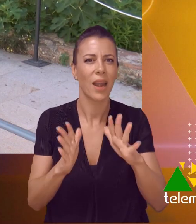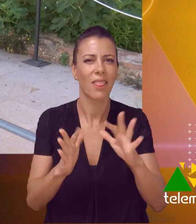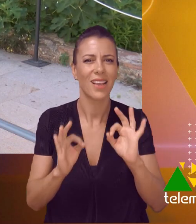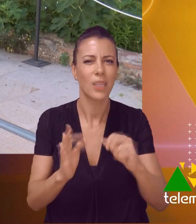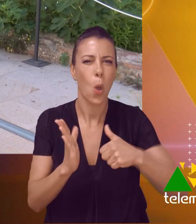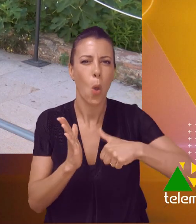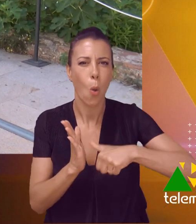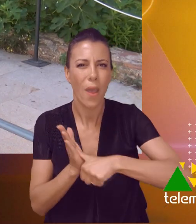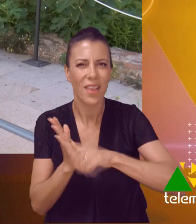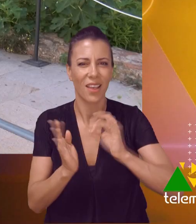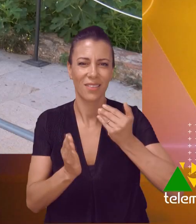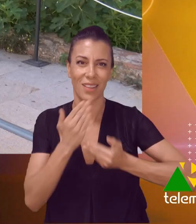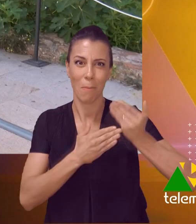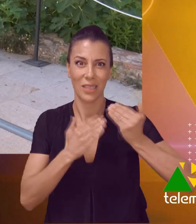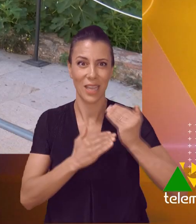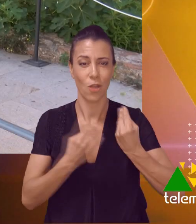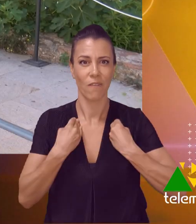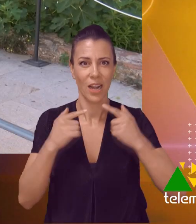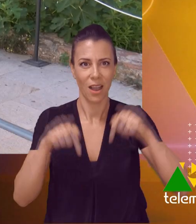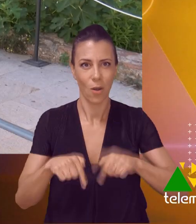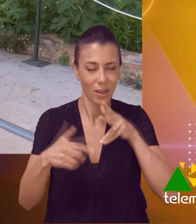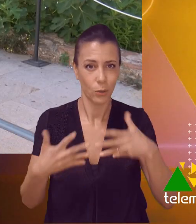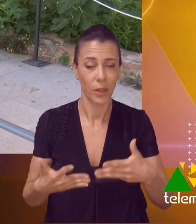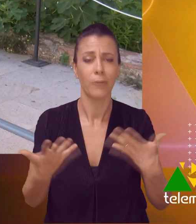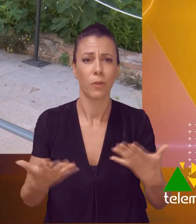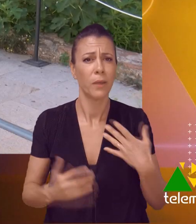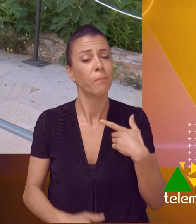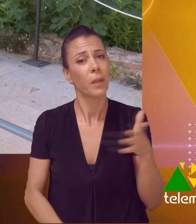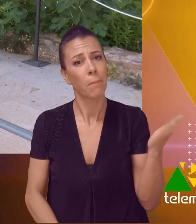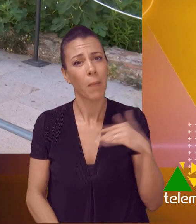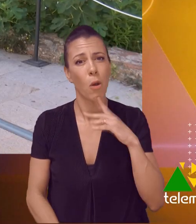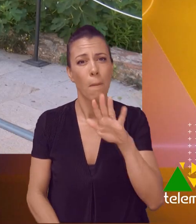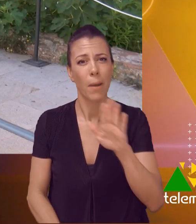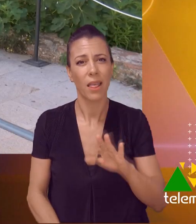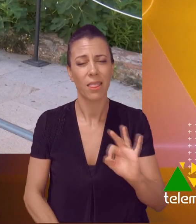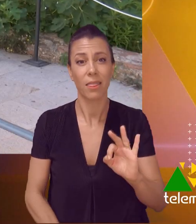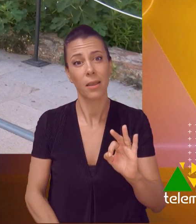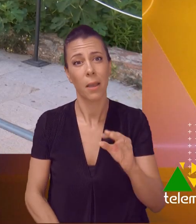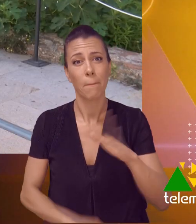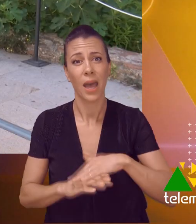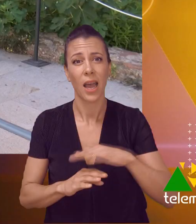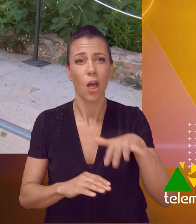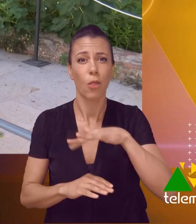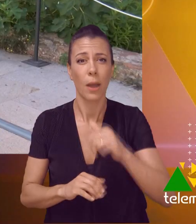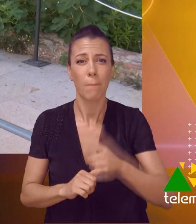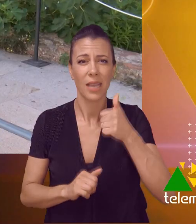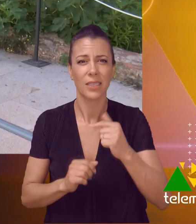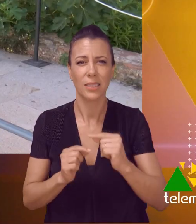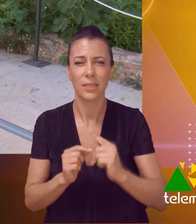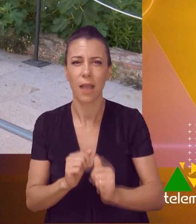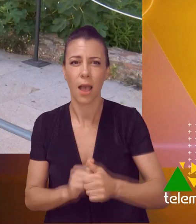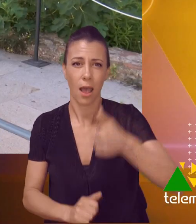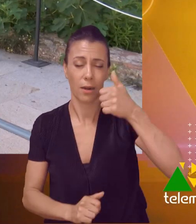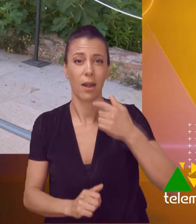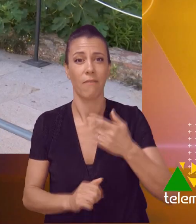pasado in situ. Nosotros nos vamos a subir ahora, si les parece, a la zona más alta de esta iglesia, y casi que vamos a ir